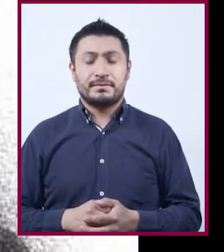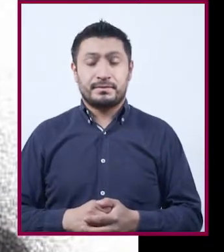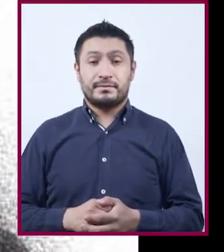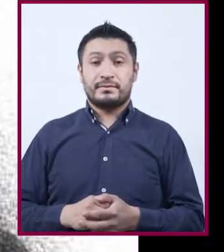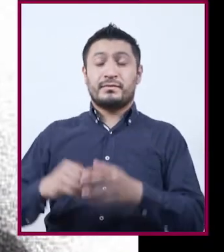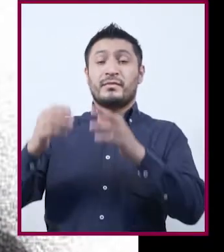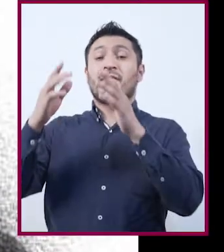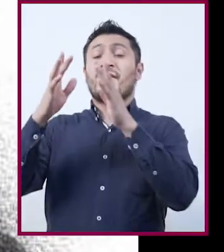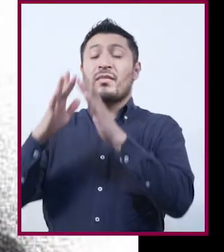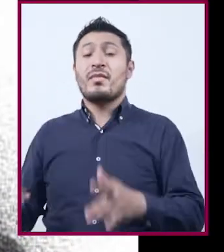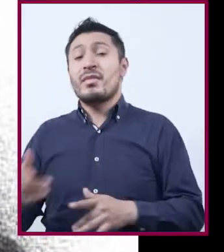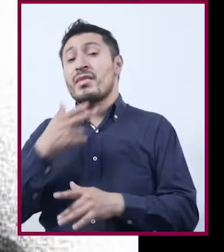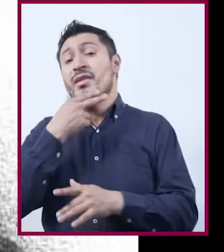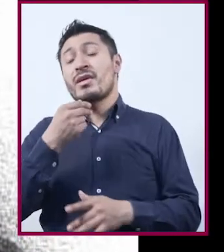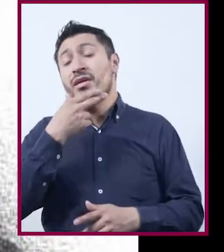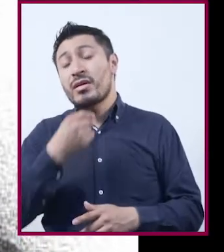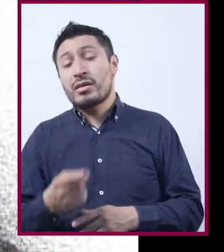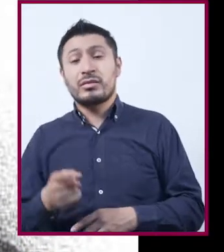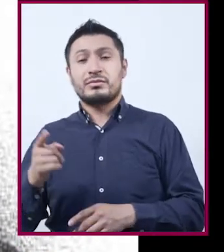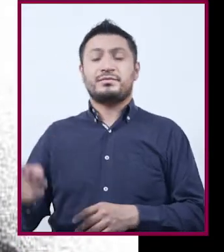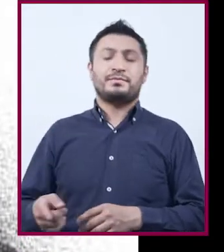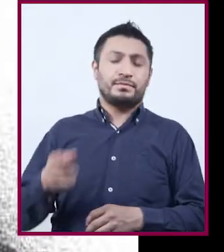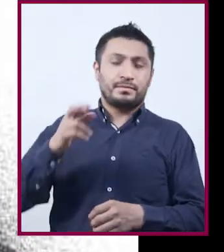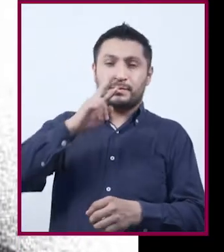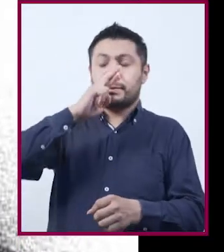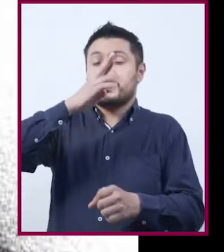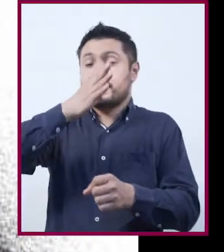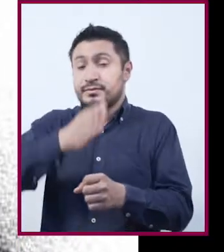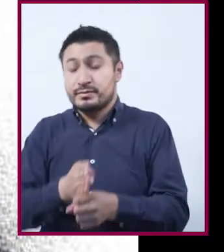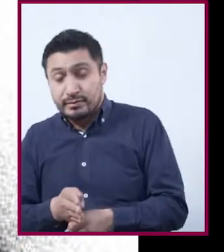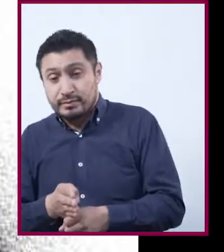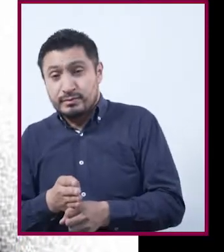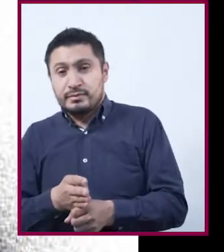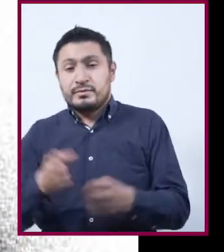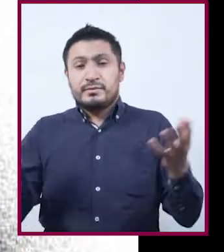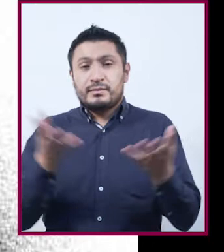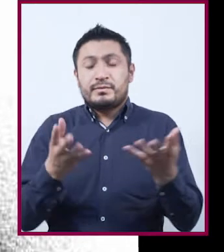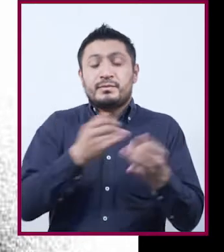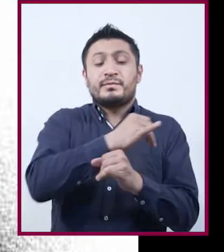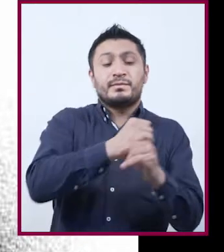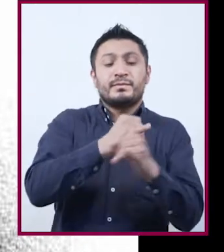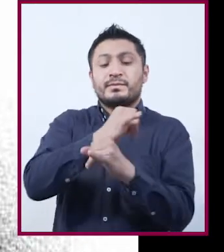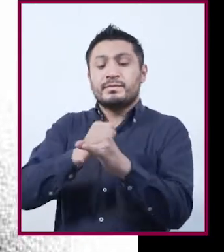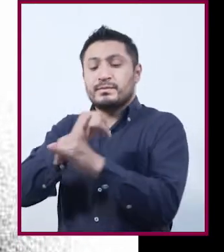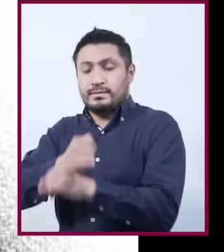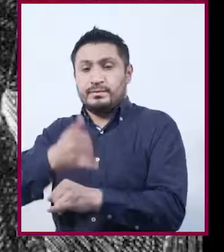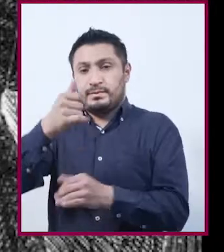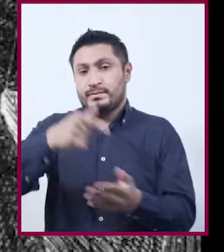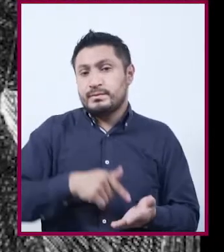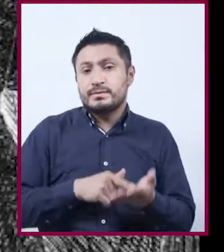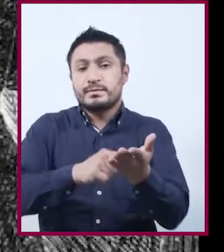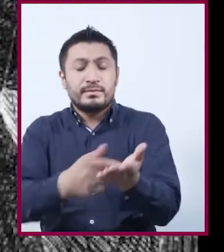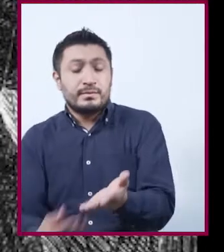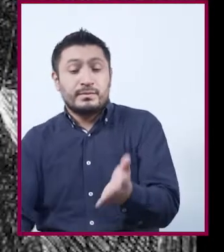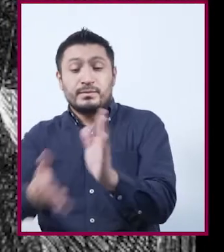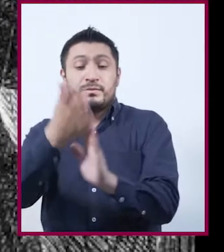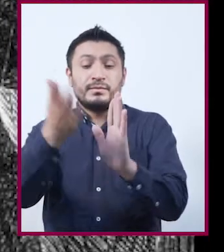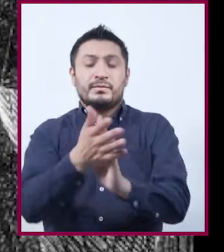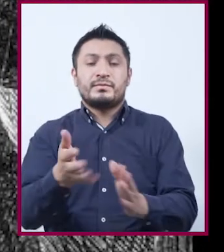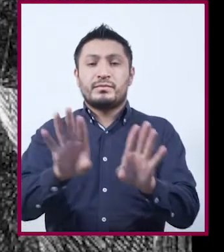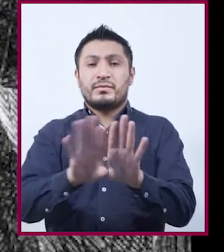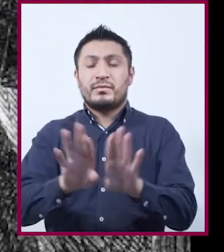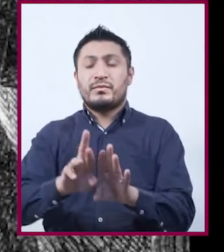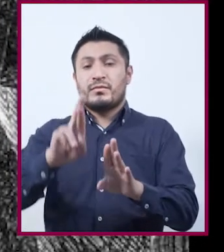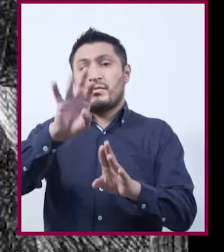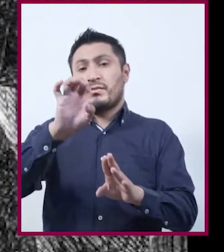problemas. El francés Urbain Le Verrier fue el encargado de realizar la investigación y propuso la